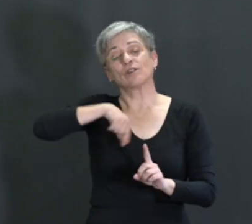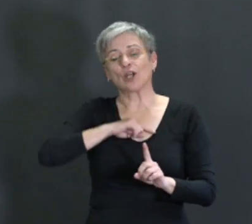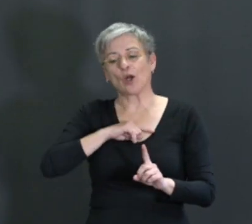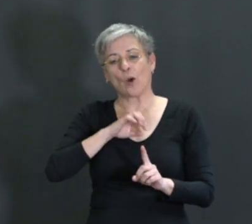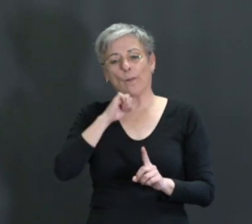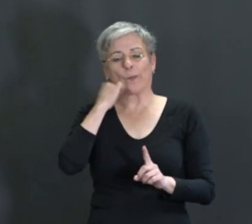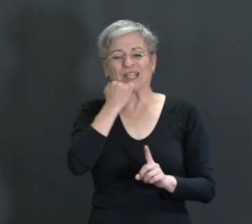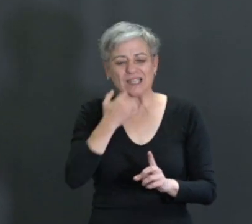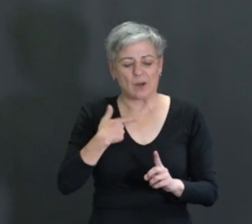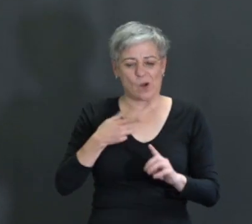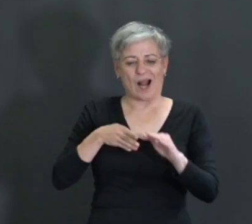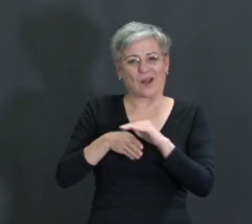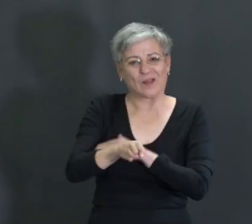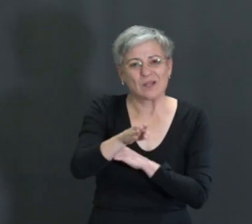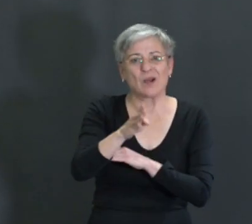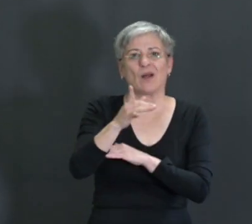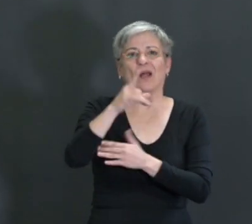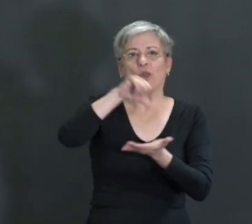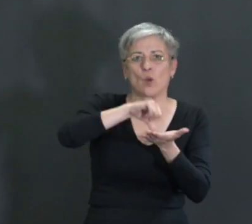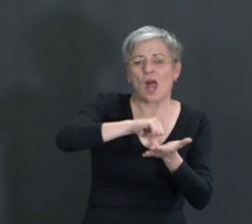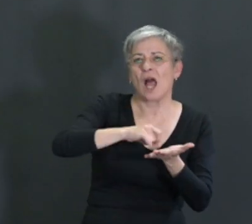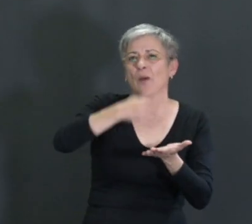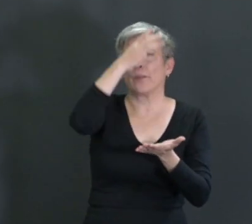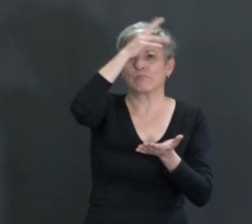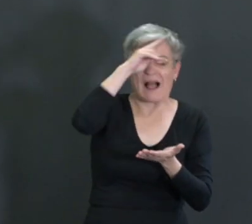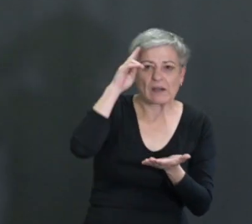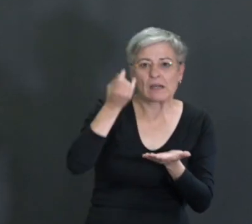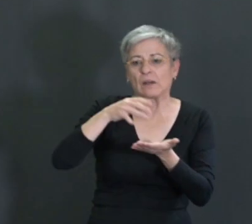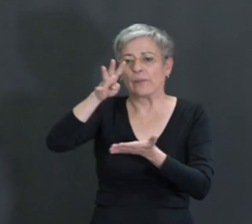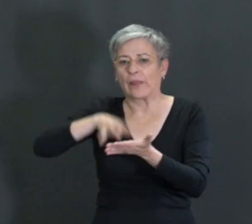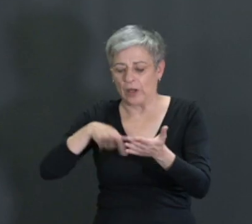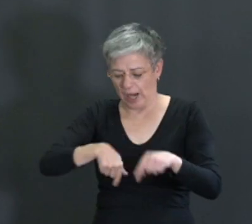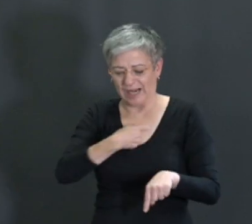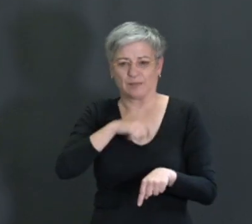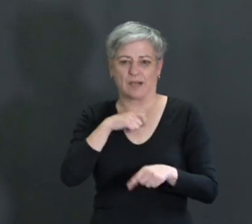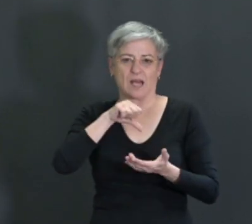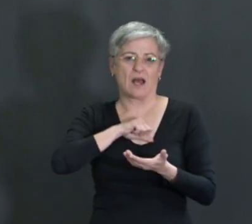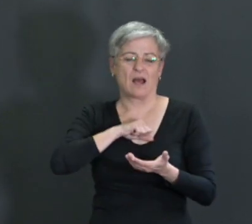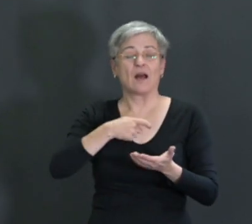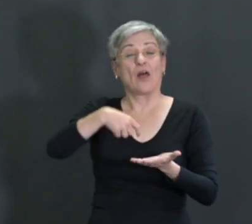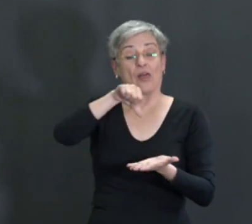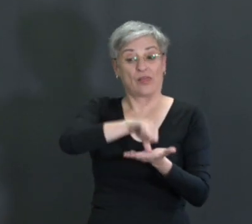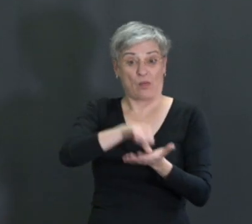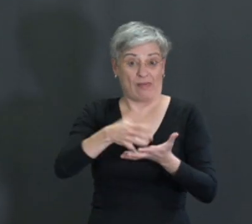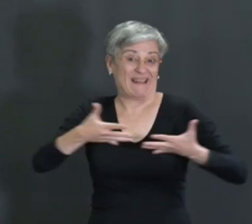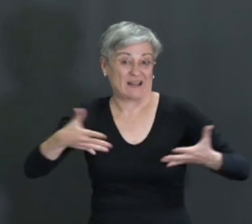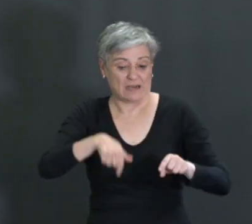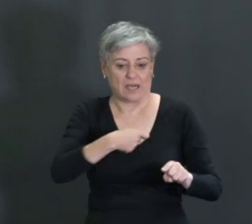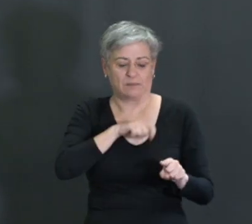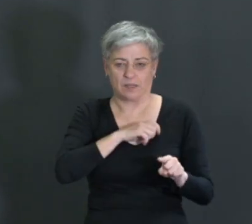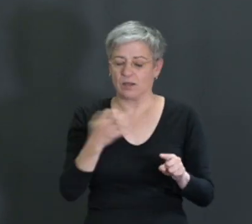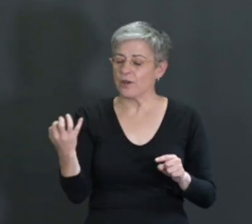accesibilidad en Madrid, en Barcelona, en grandes ciudades nuestras de España, y hay que reconocer, o